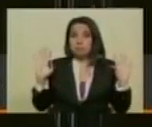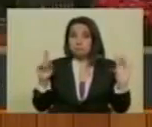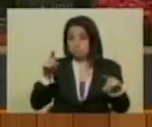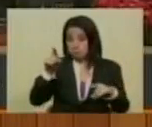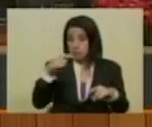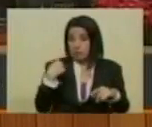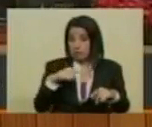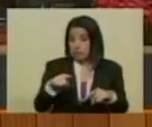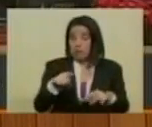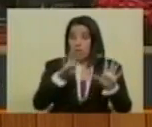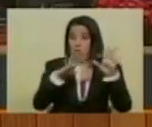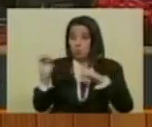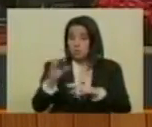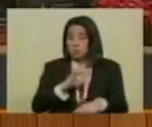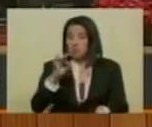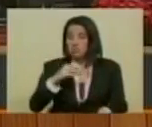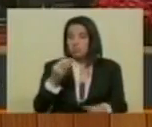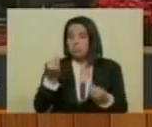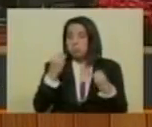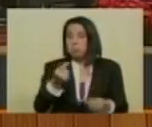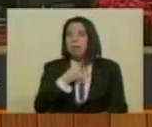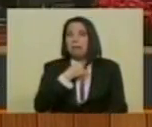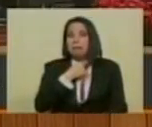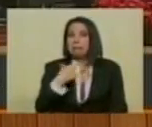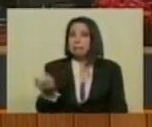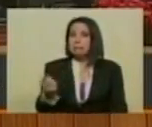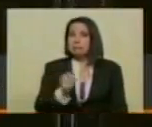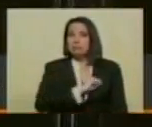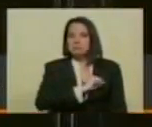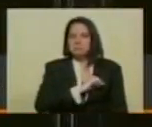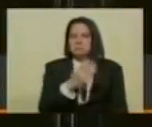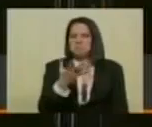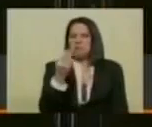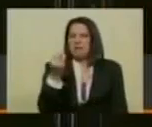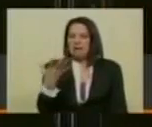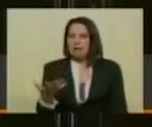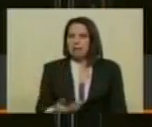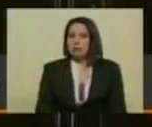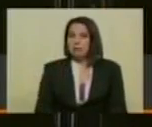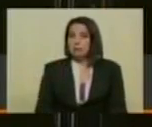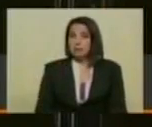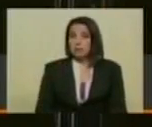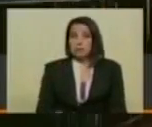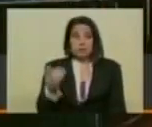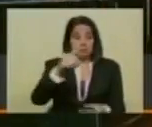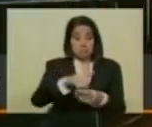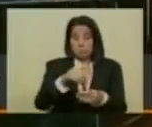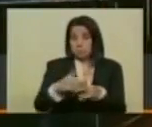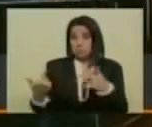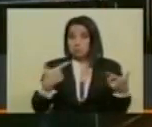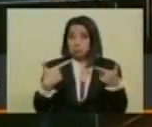el 90%, ¿a qué temen? Ahí están las bases comerciales. Vamos a competir, pues.